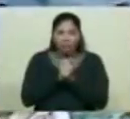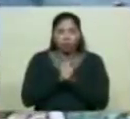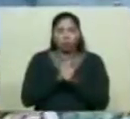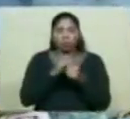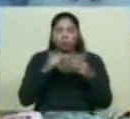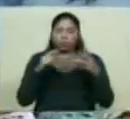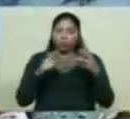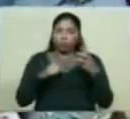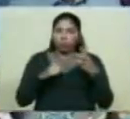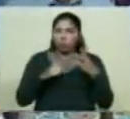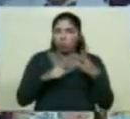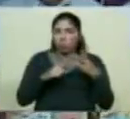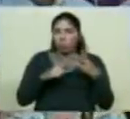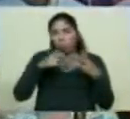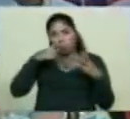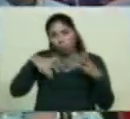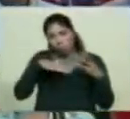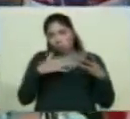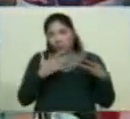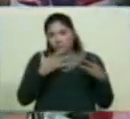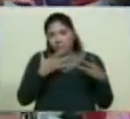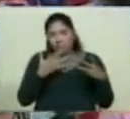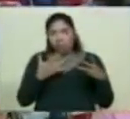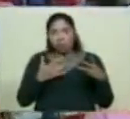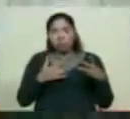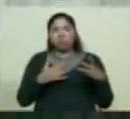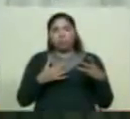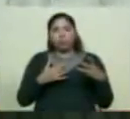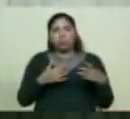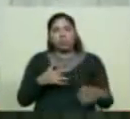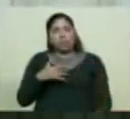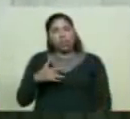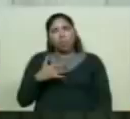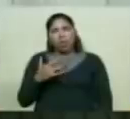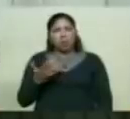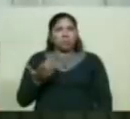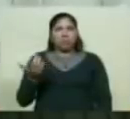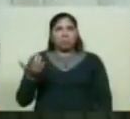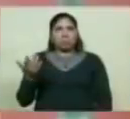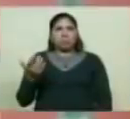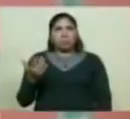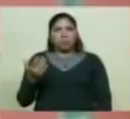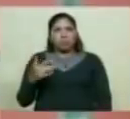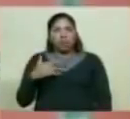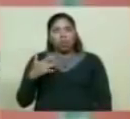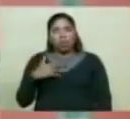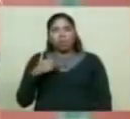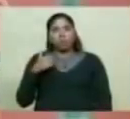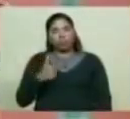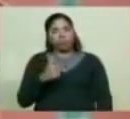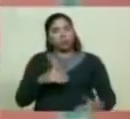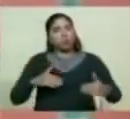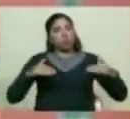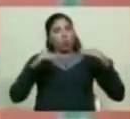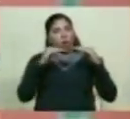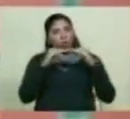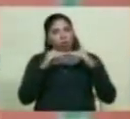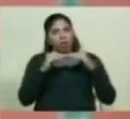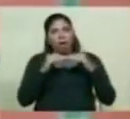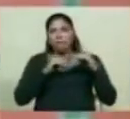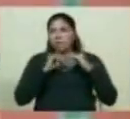pie no sentía que esa independencia le iba a traer igualdad social felicidad